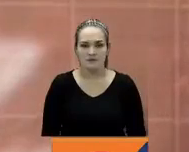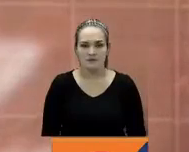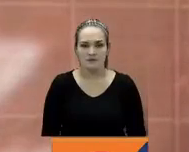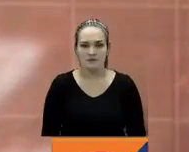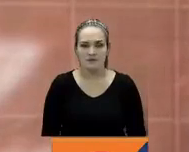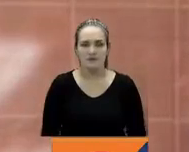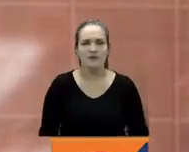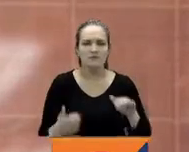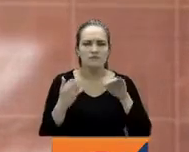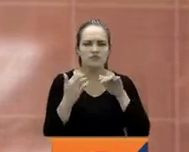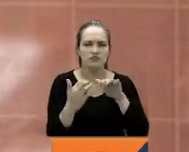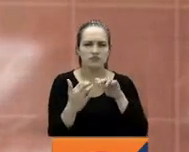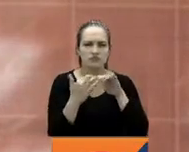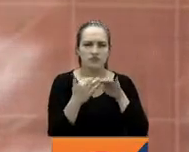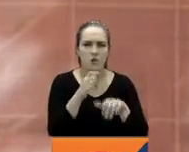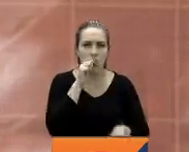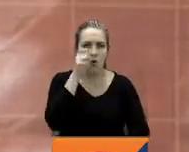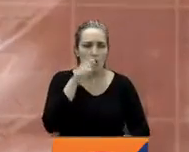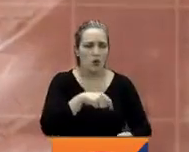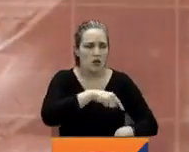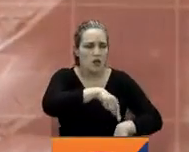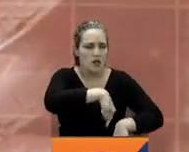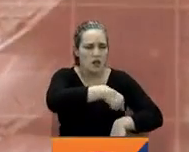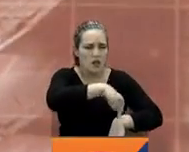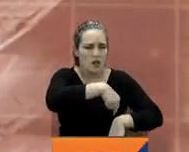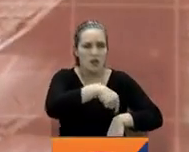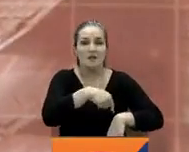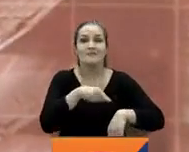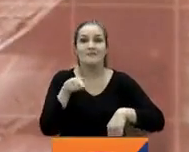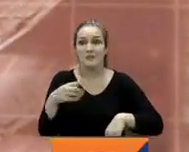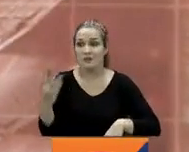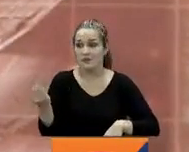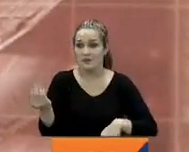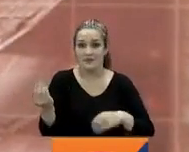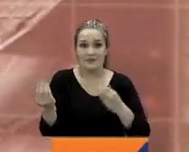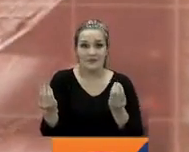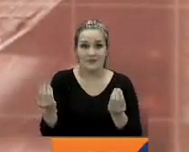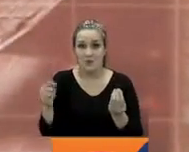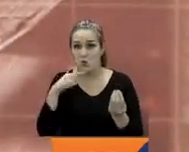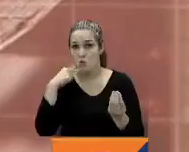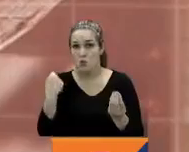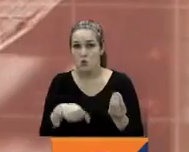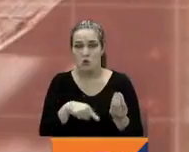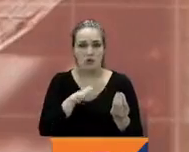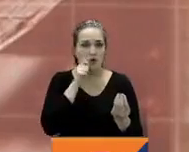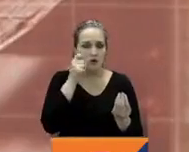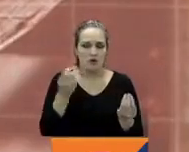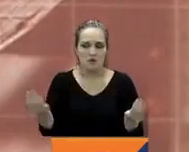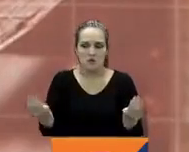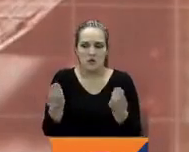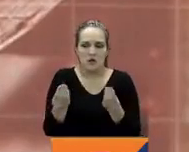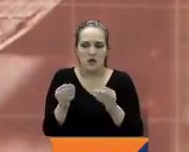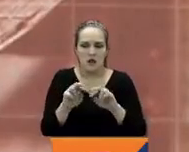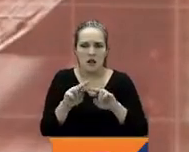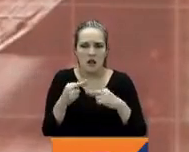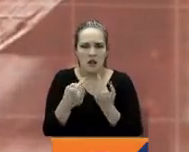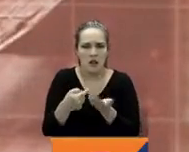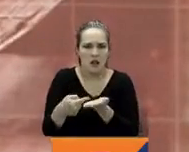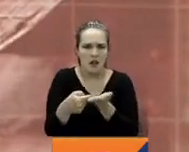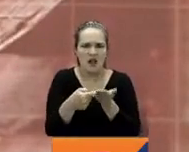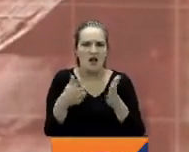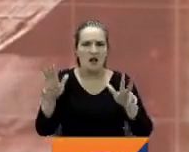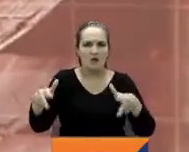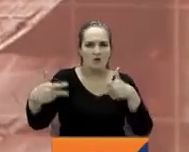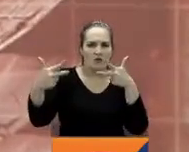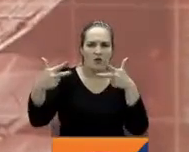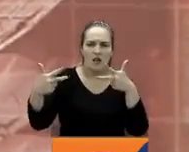Mientras la guerra en Ucrania se prolonga, las negociaciones entre Rusia y el gobierno de Zelensky se reanudaron por videoconferencia para